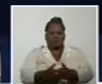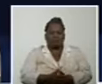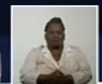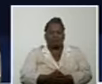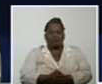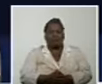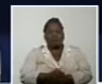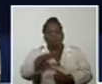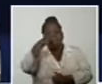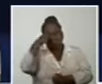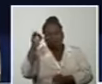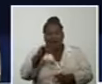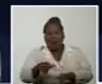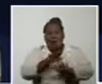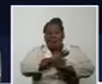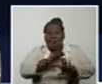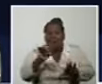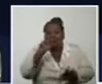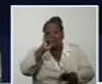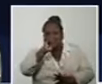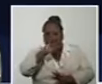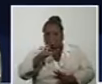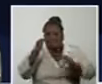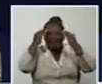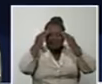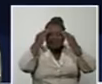ahora terminamos. Agradecemos